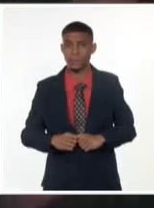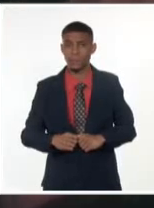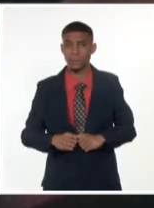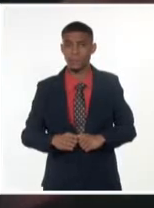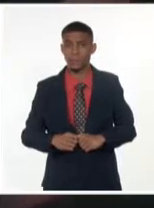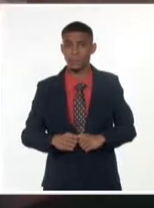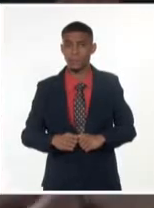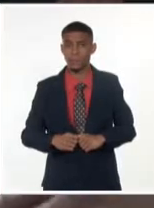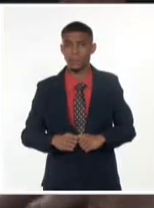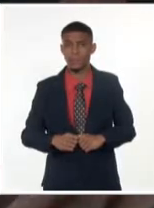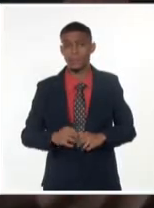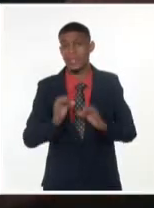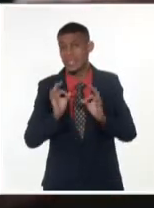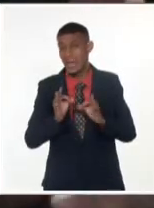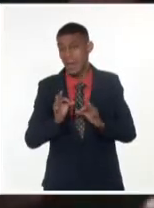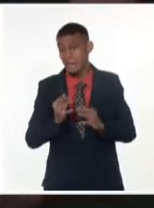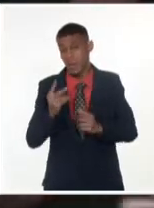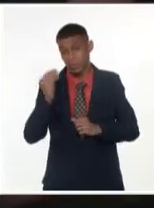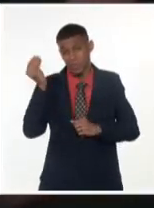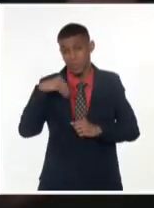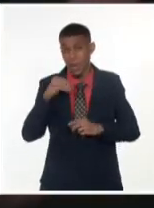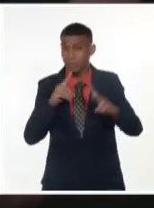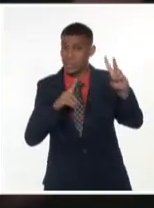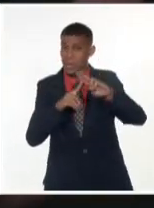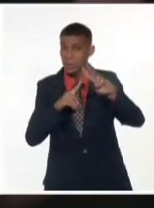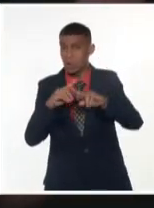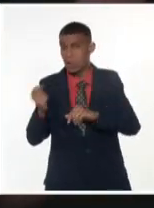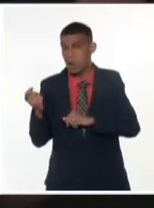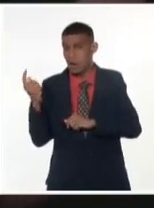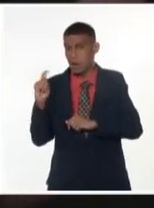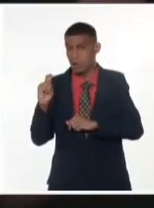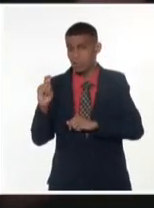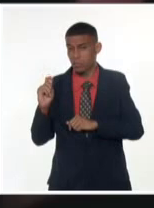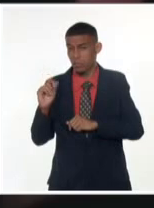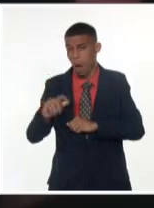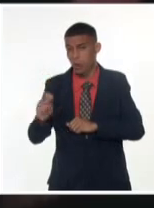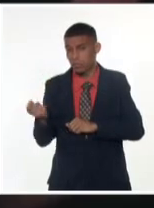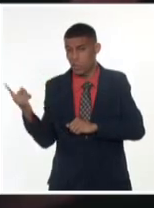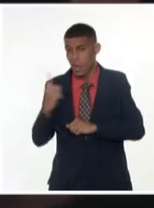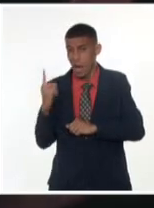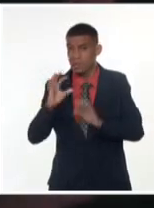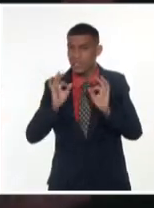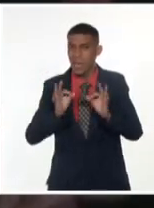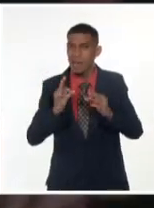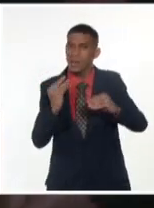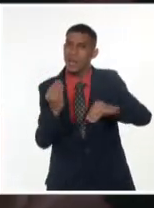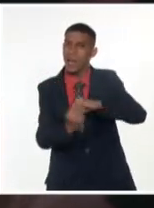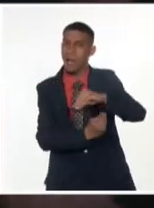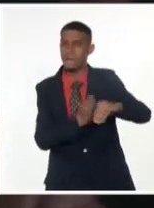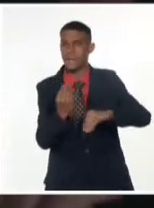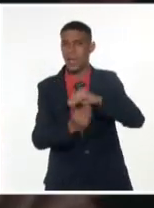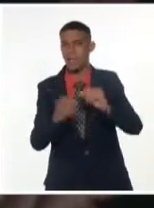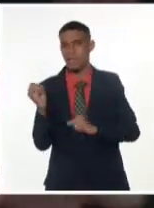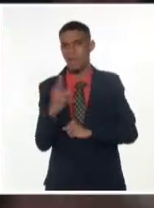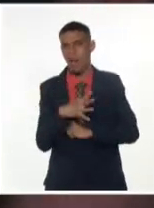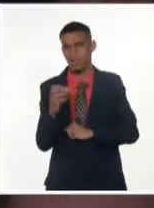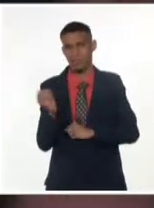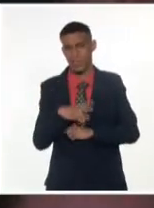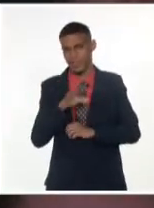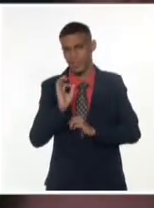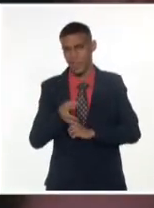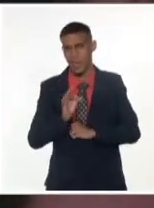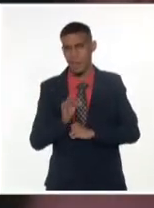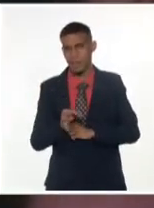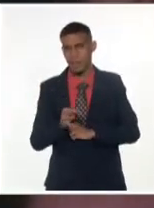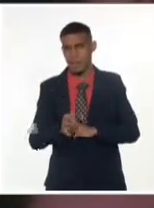encargan de manipular y de disentir y demás. Bueno, lo que para ellos lo más importante fue ese momentico, esos 10 segundos,